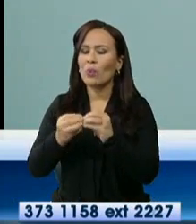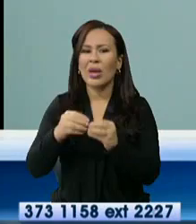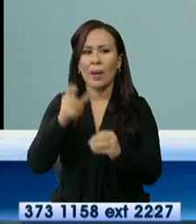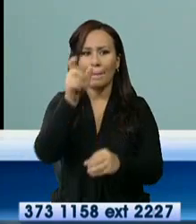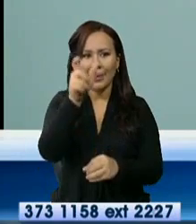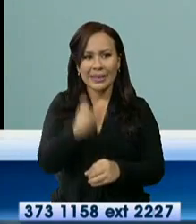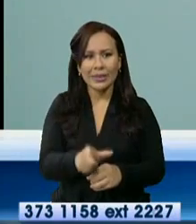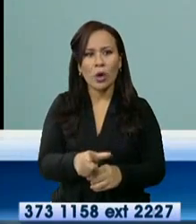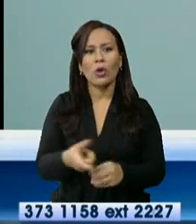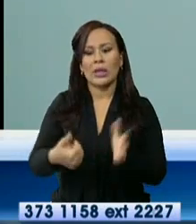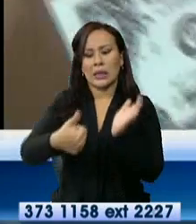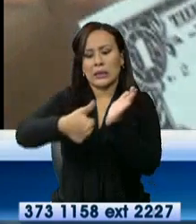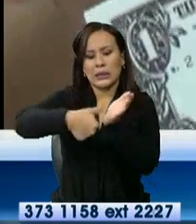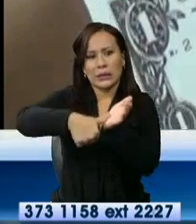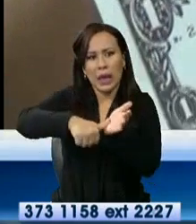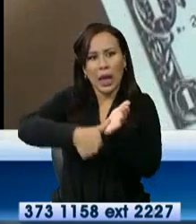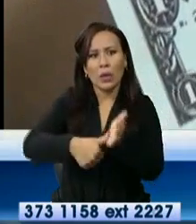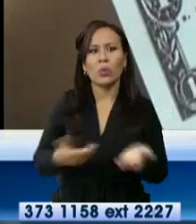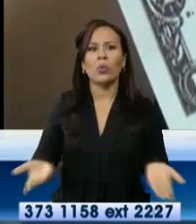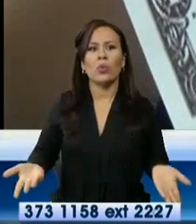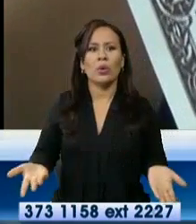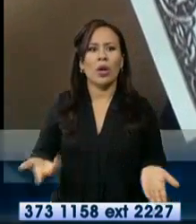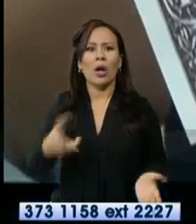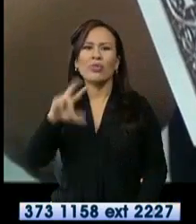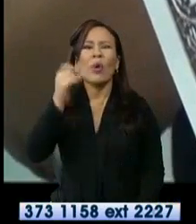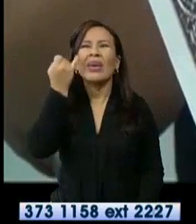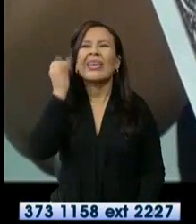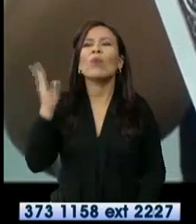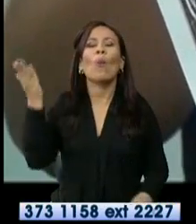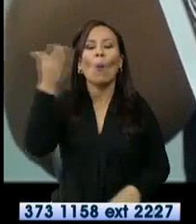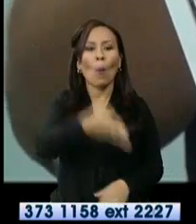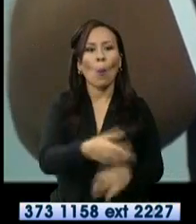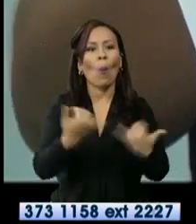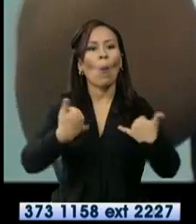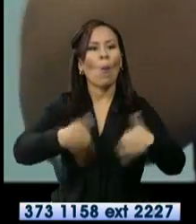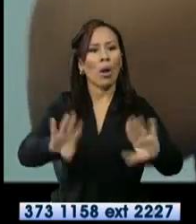si tiene una razón social, un RUP. Desde la provincia de Los Ríos, informó Odette Camacho.